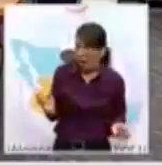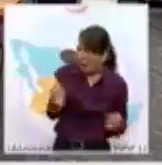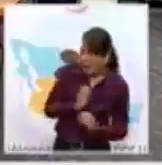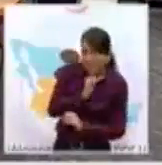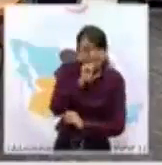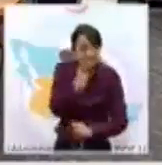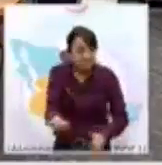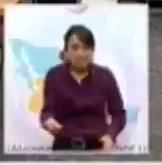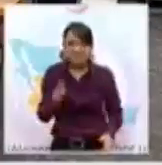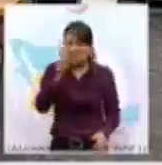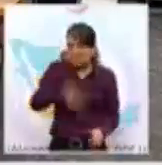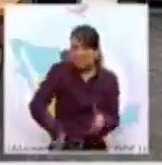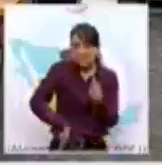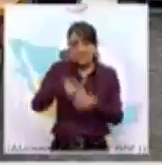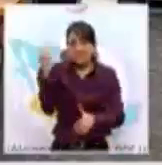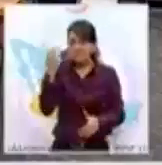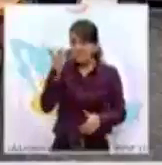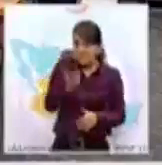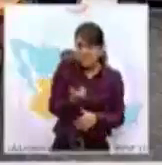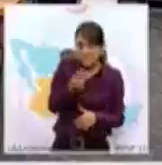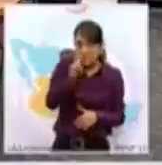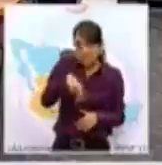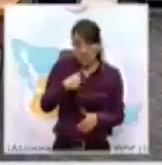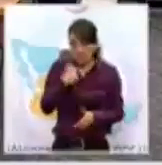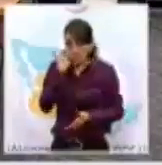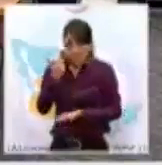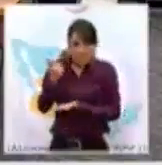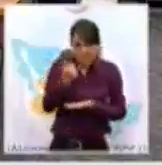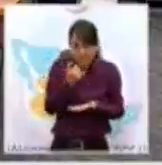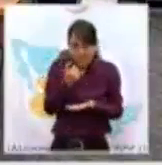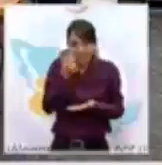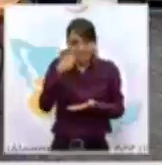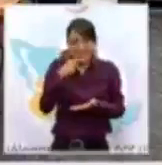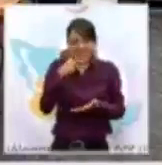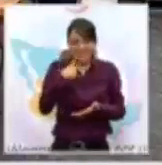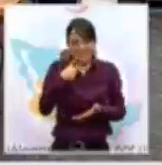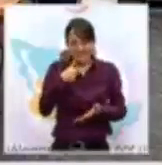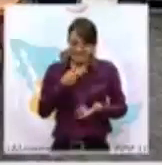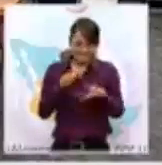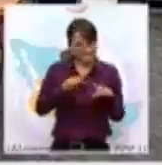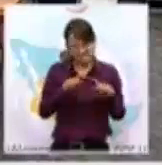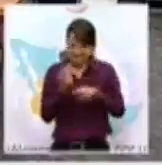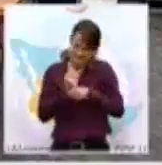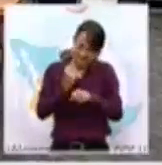hacer que aquel dinero invertido en que yo me formase como boxeadora profesional